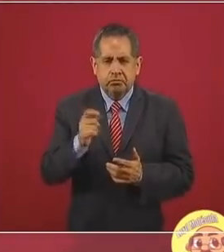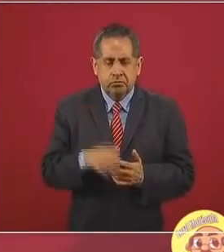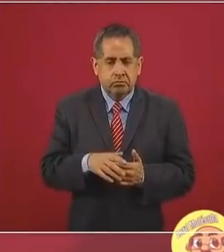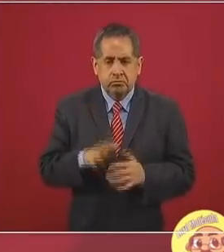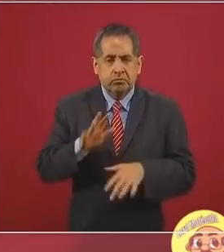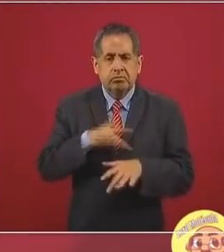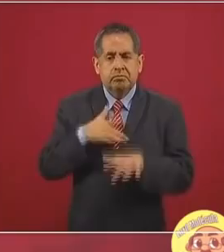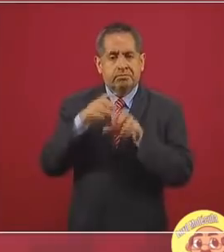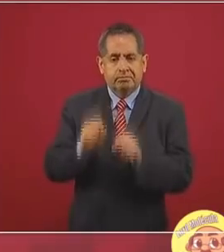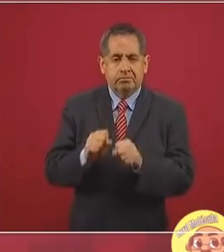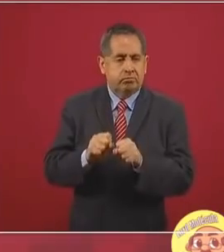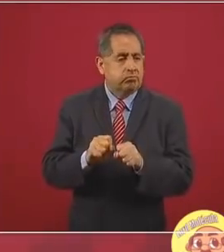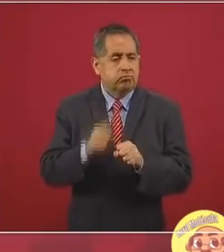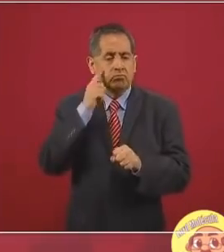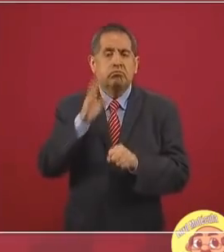amarrados los cambios,